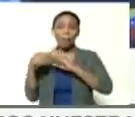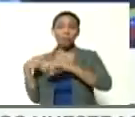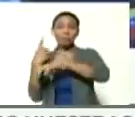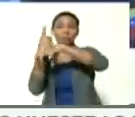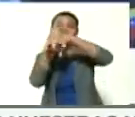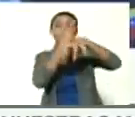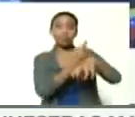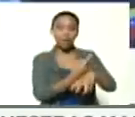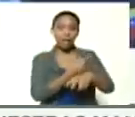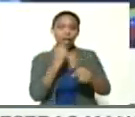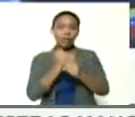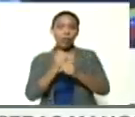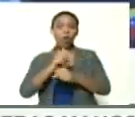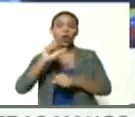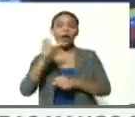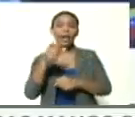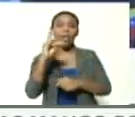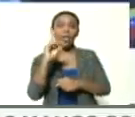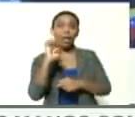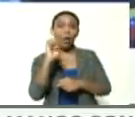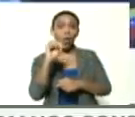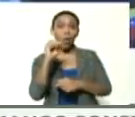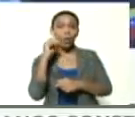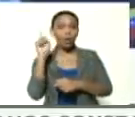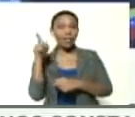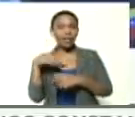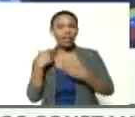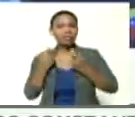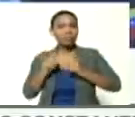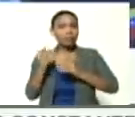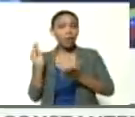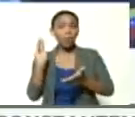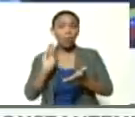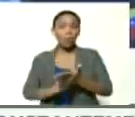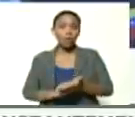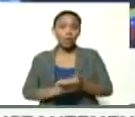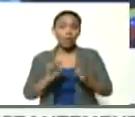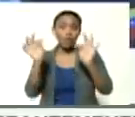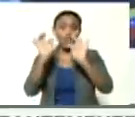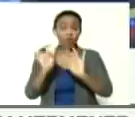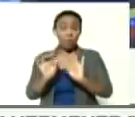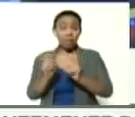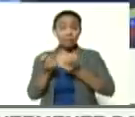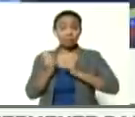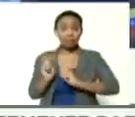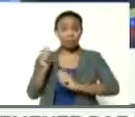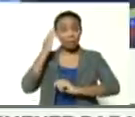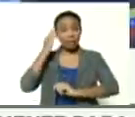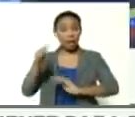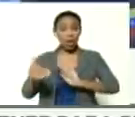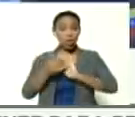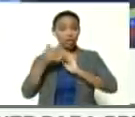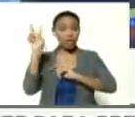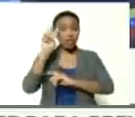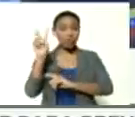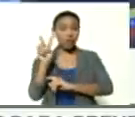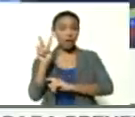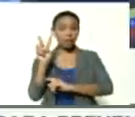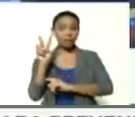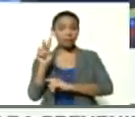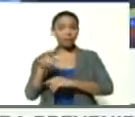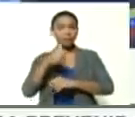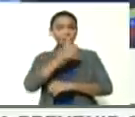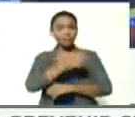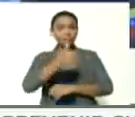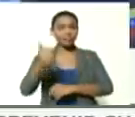Gedeón, cuando intentaron de aplicar un vetusto tratado militar contra Venezuela, el TIAR.